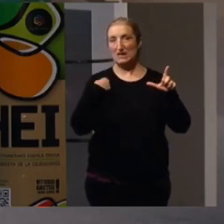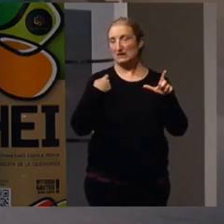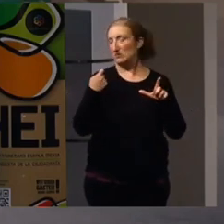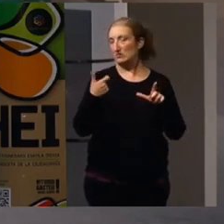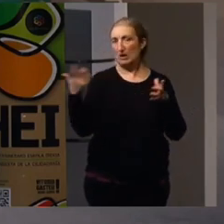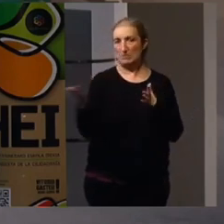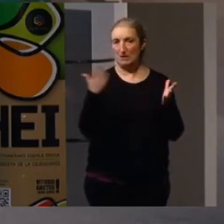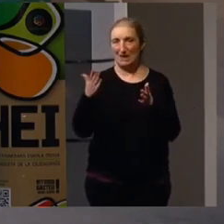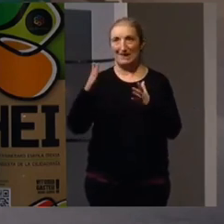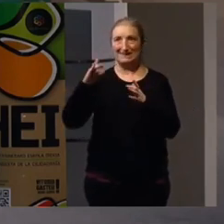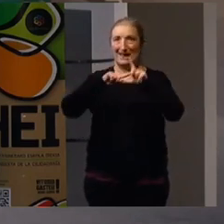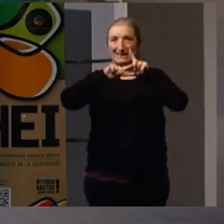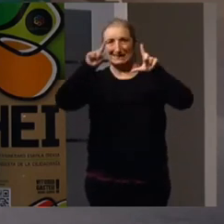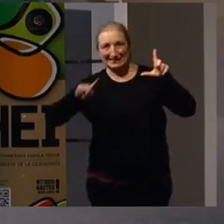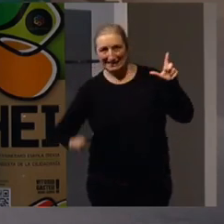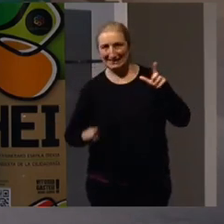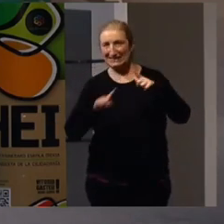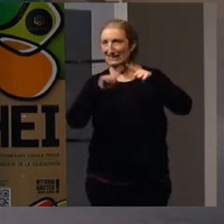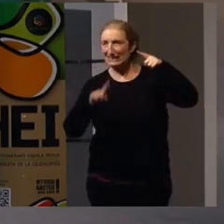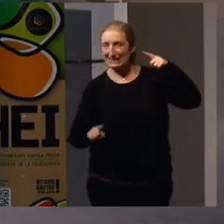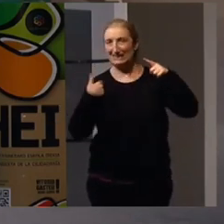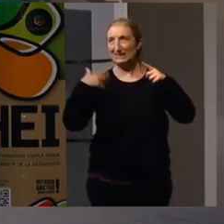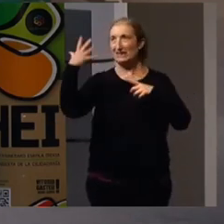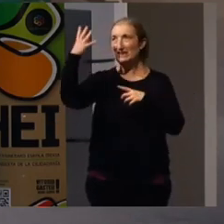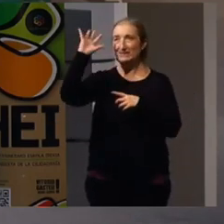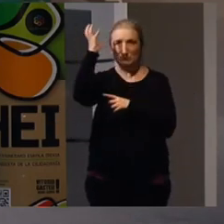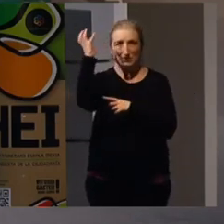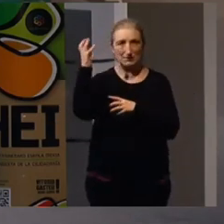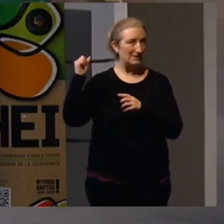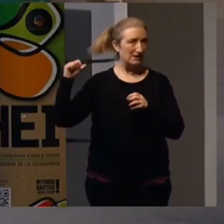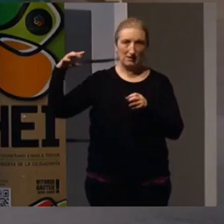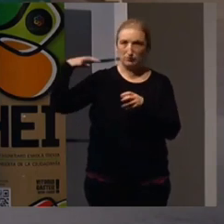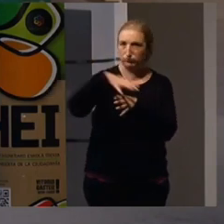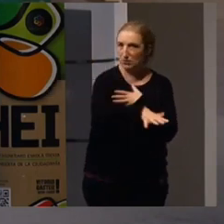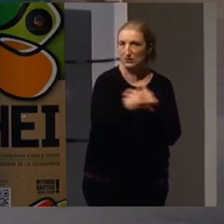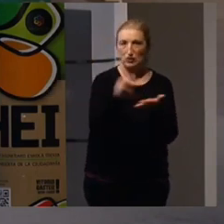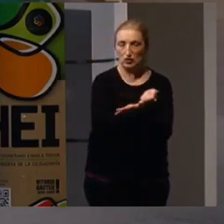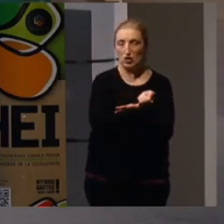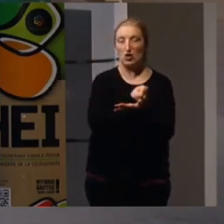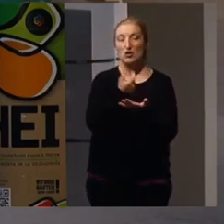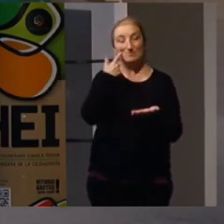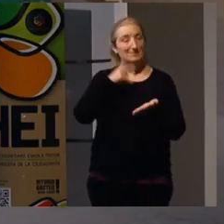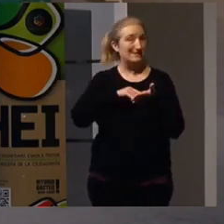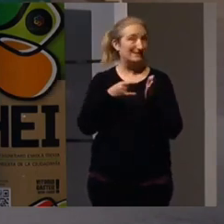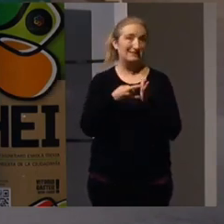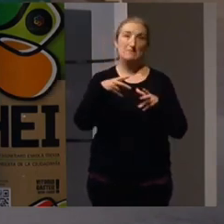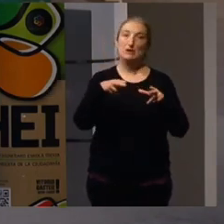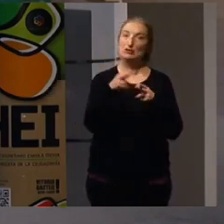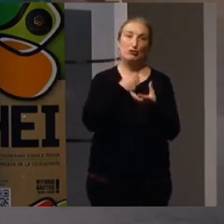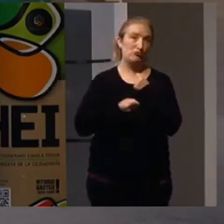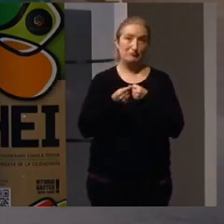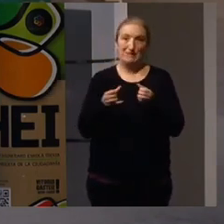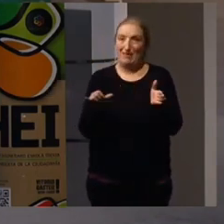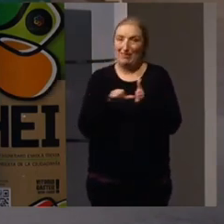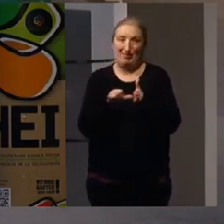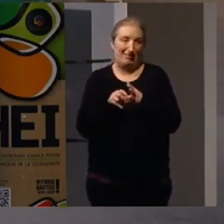rápido, esta crisis climática que ha venido como a arrollarlo todo, son signos de que este sistema socioeconómico se acerca